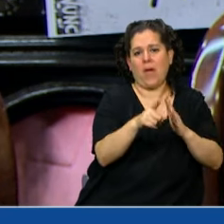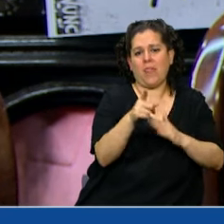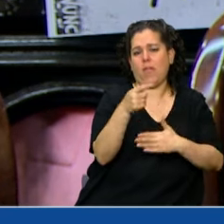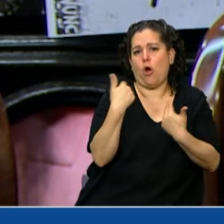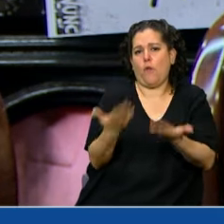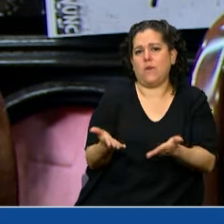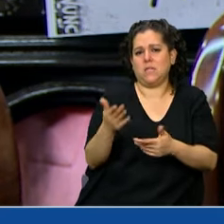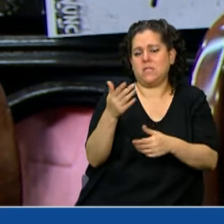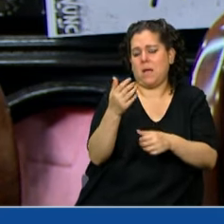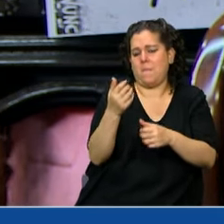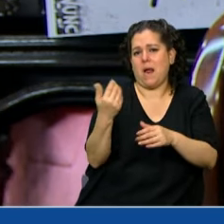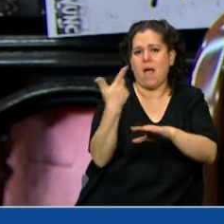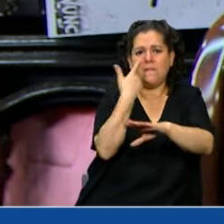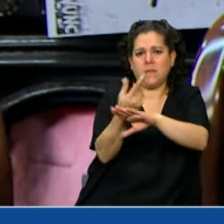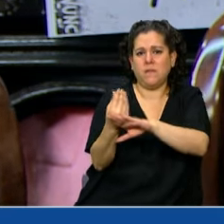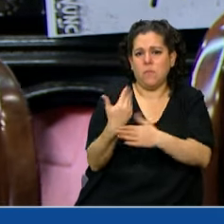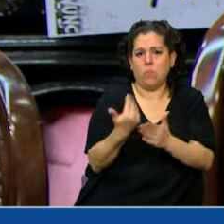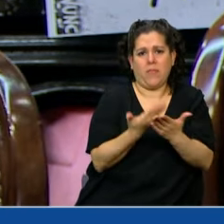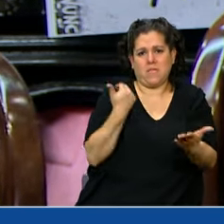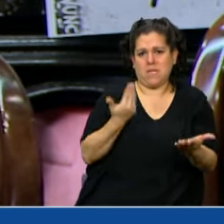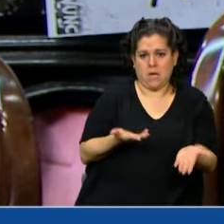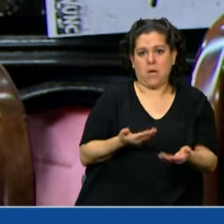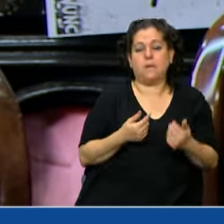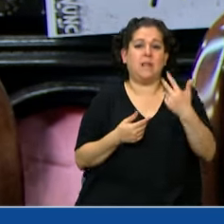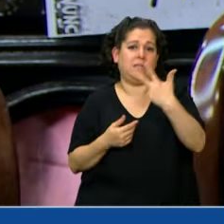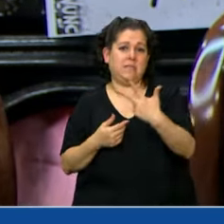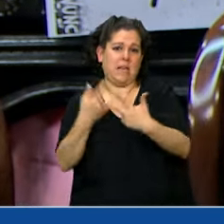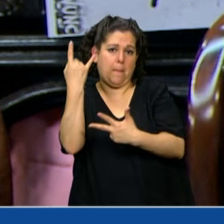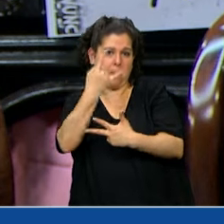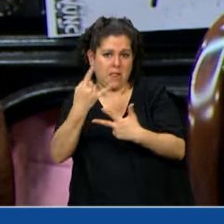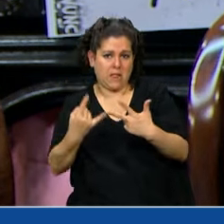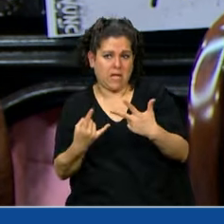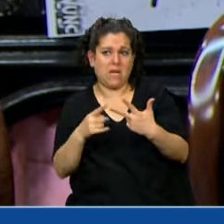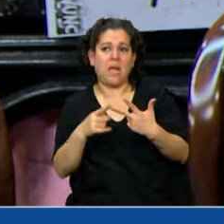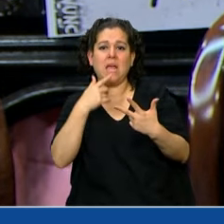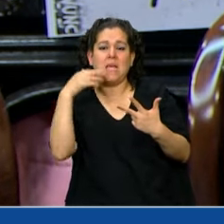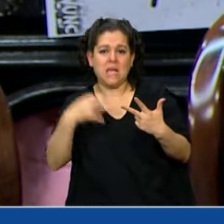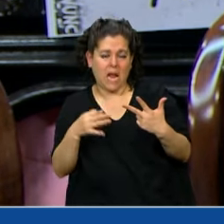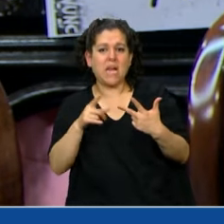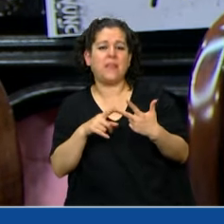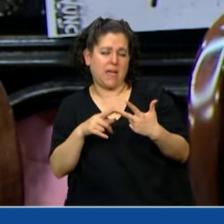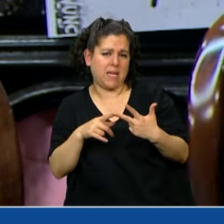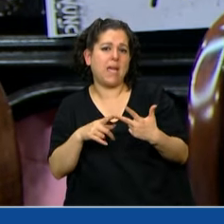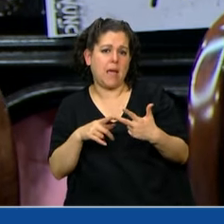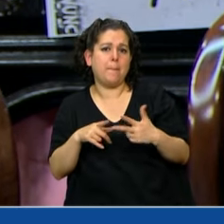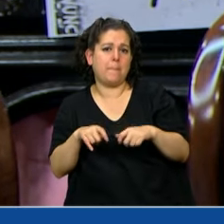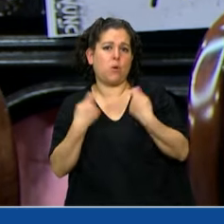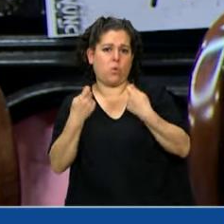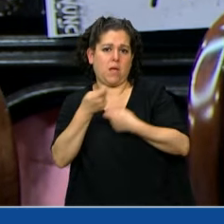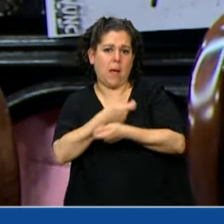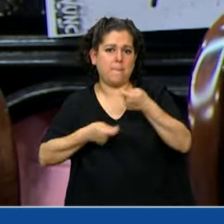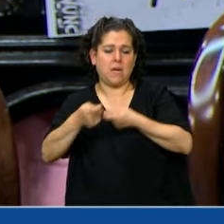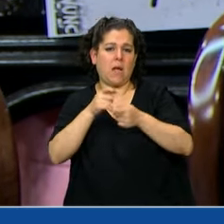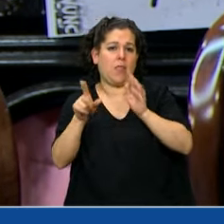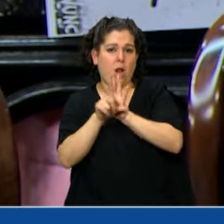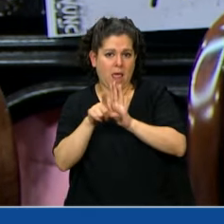mercado y con esto termino las tres falacias la realidad que genera efectivamente la ruptura del mercado y no